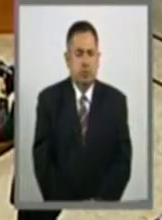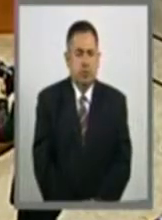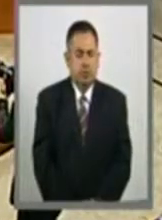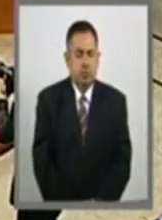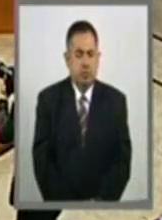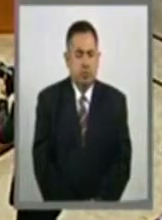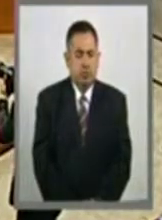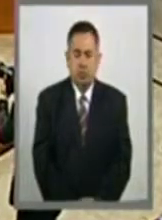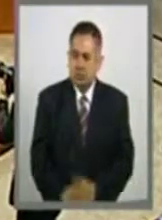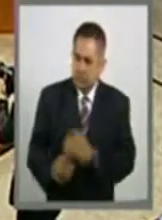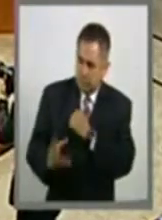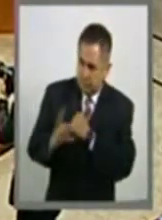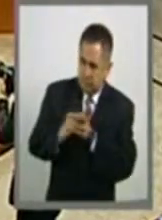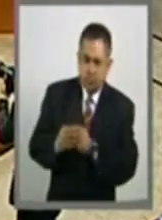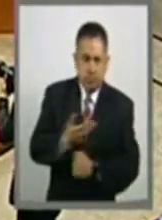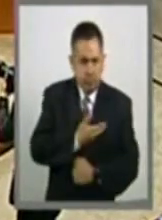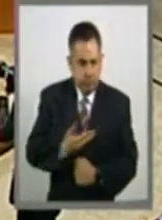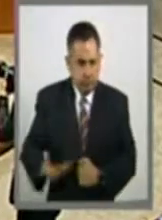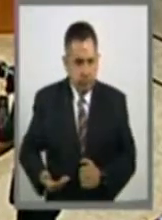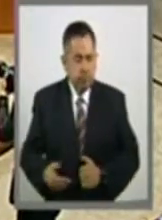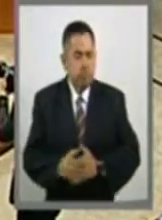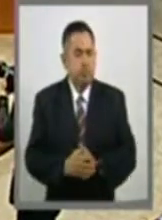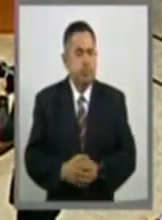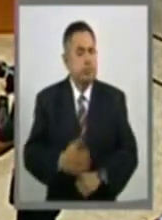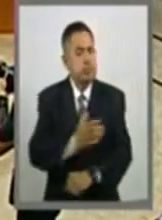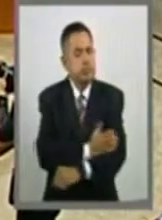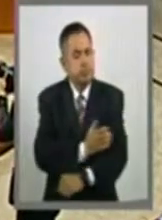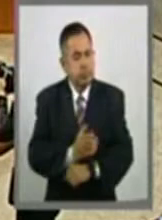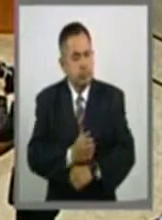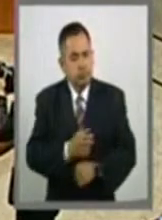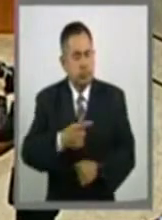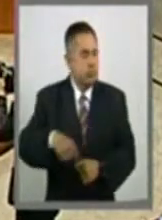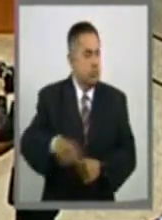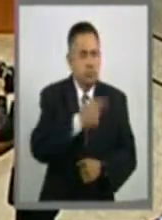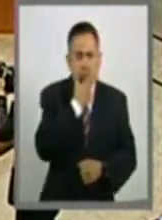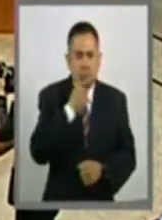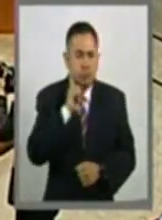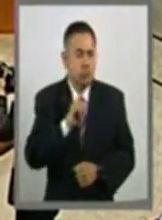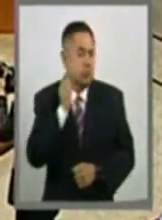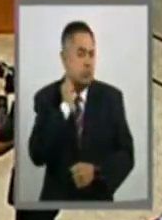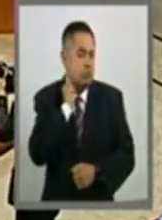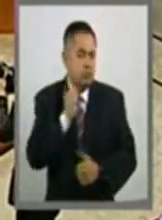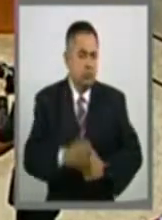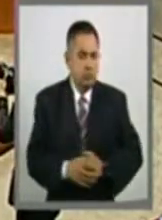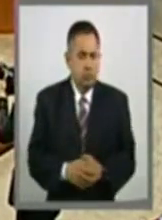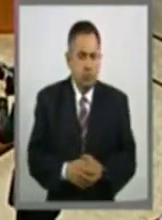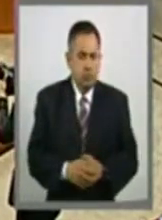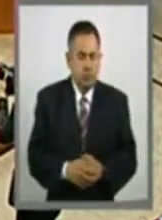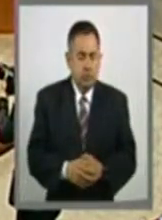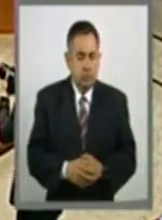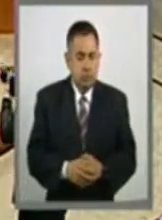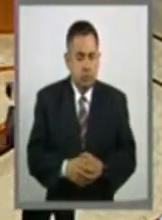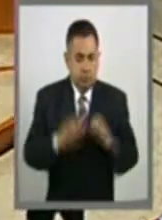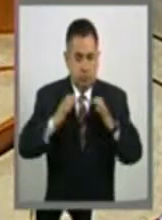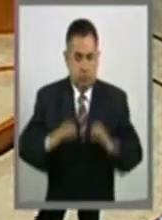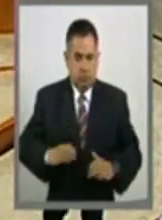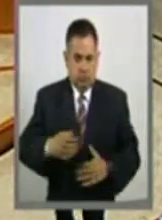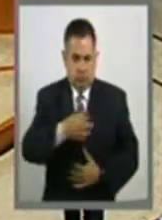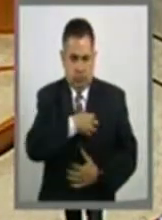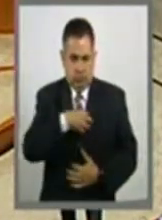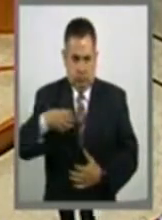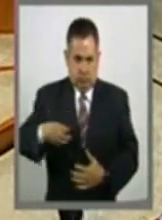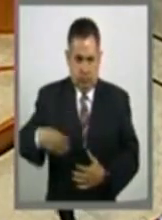Con su permiso, señor presidente, compañeras y compañeros senadores. La donación de órganos,